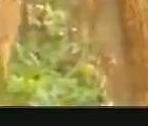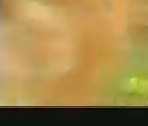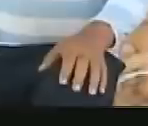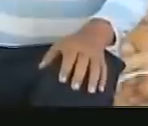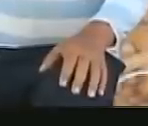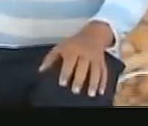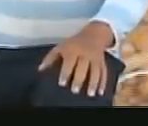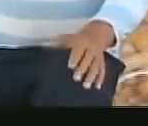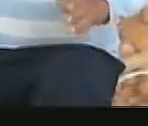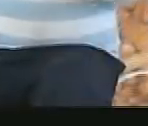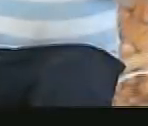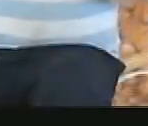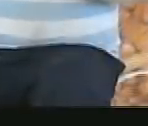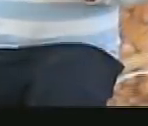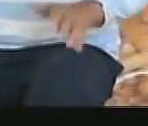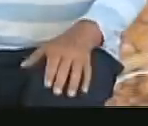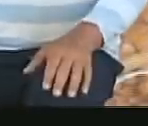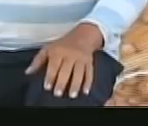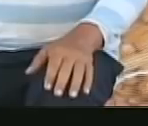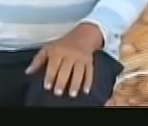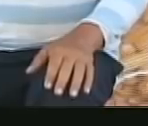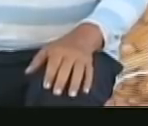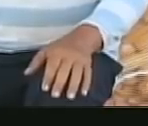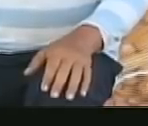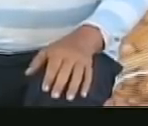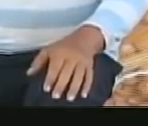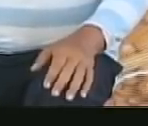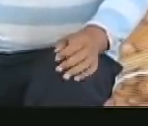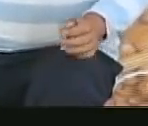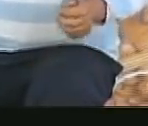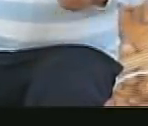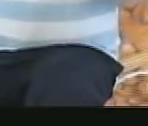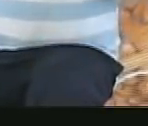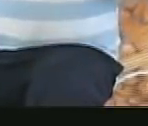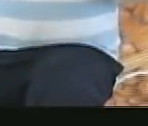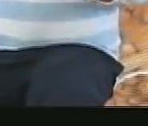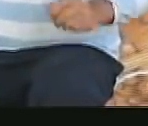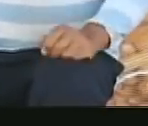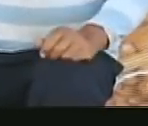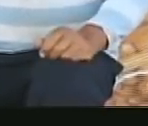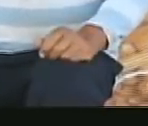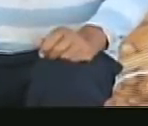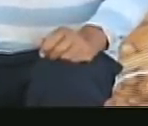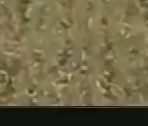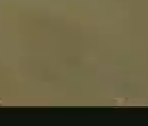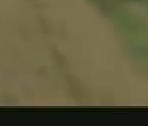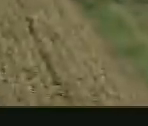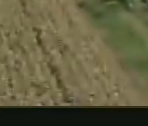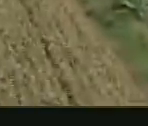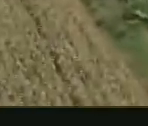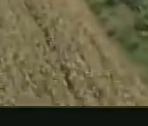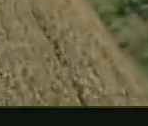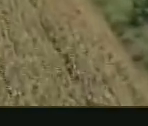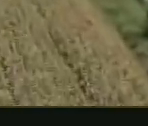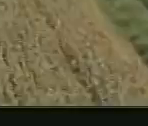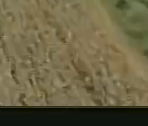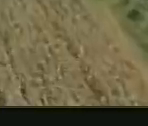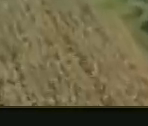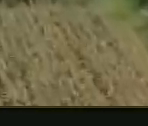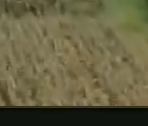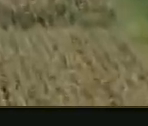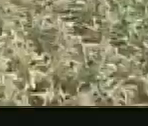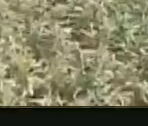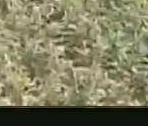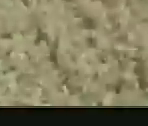Mi nombre es el señor Emilio Carmona, productor del municipio San Genaro de Ocomaito. Me dedico a la siembra